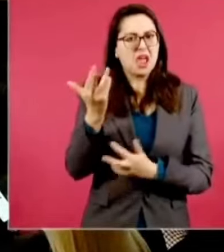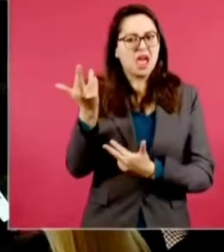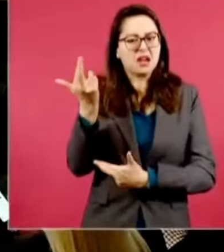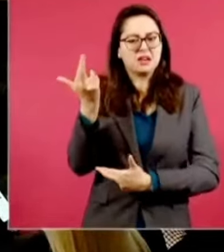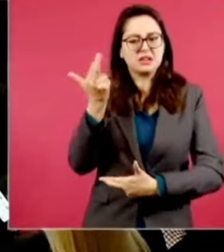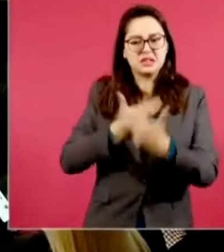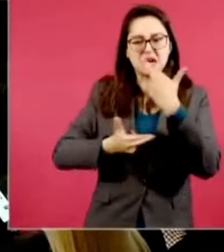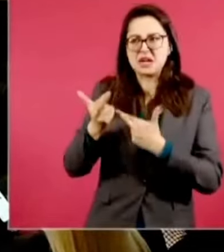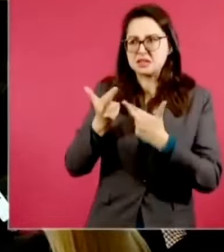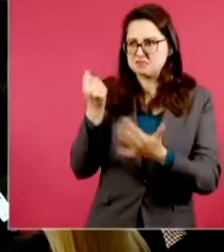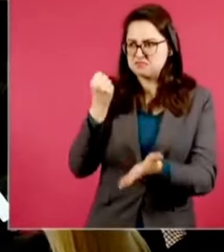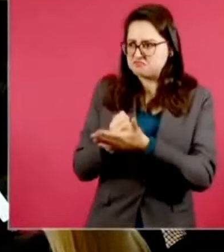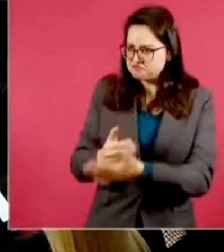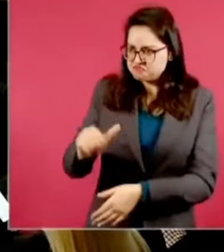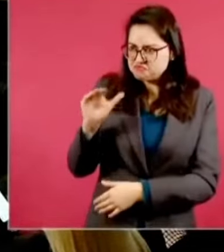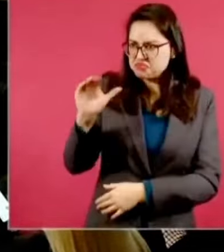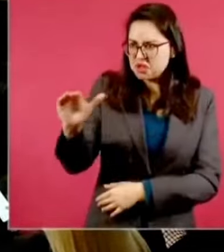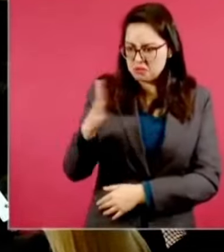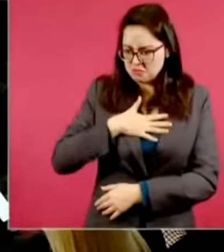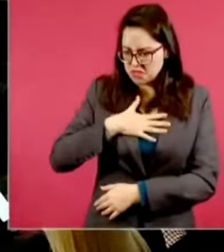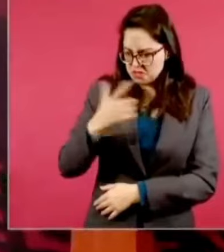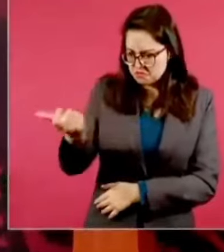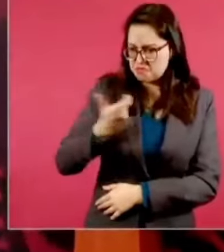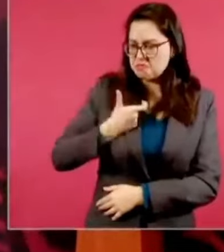Por ahí está la cantidad. Y